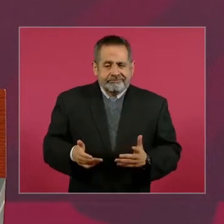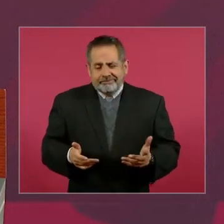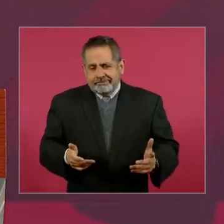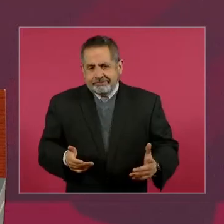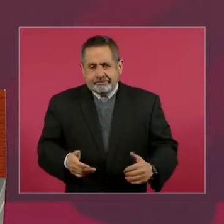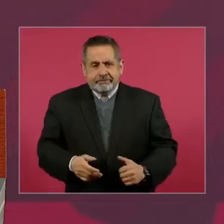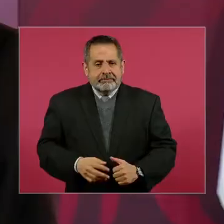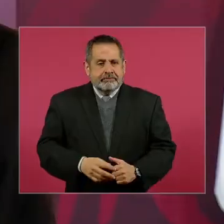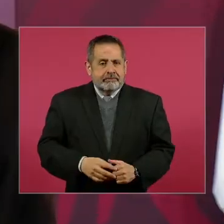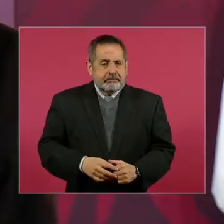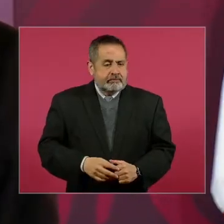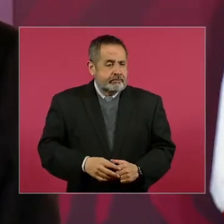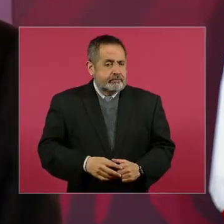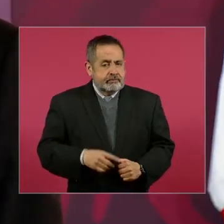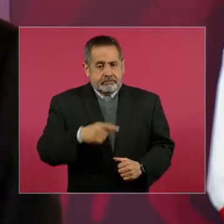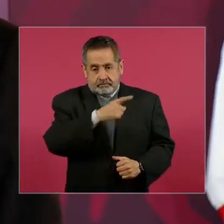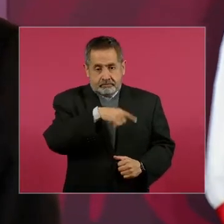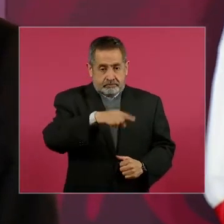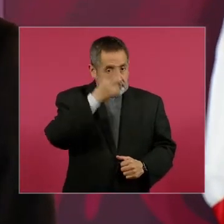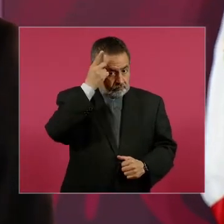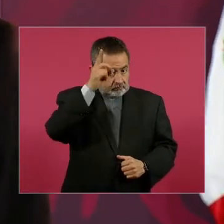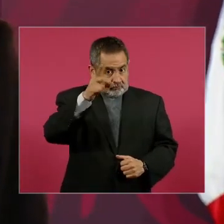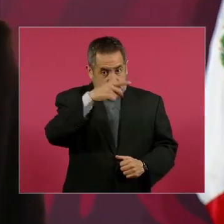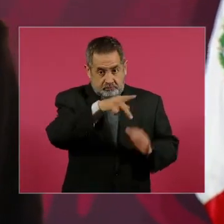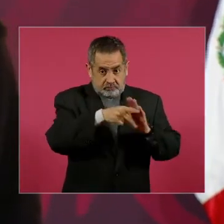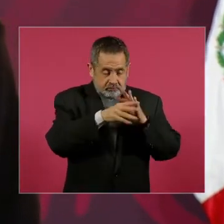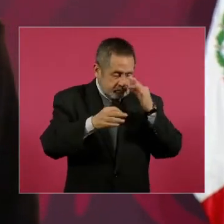no ven la información